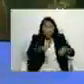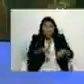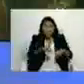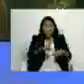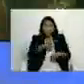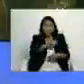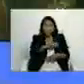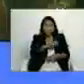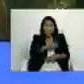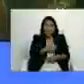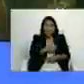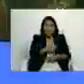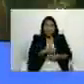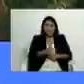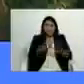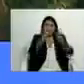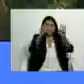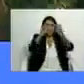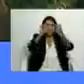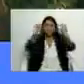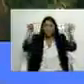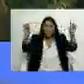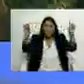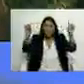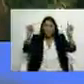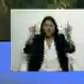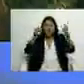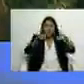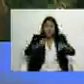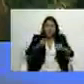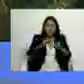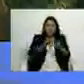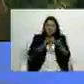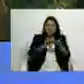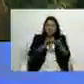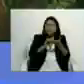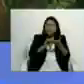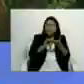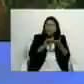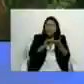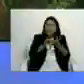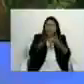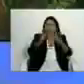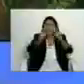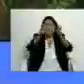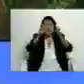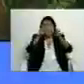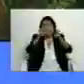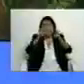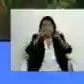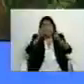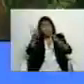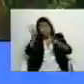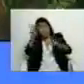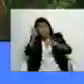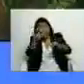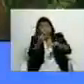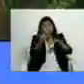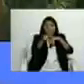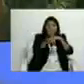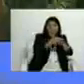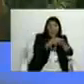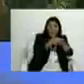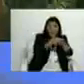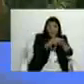El título del acuerdo es Acuerdo para resolver la controversia entre Venezuela,